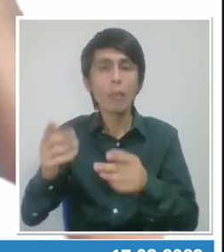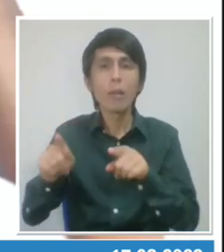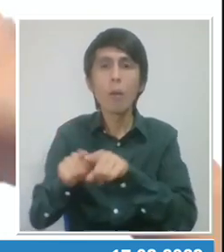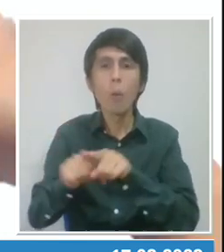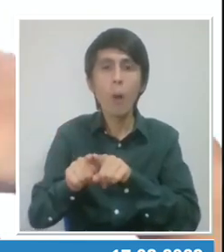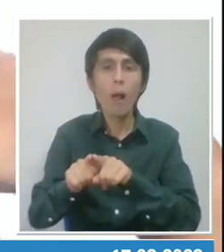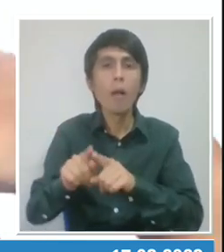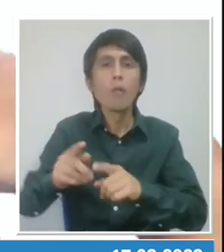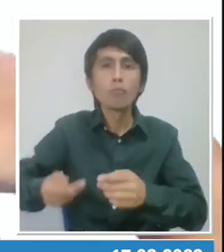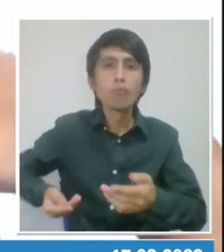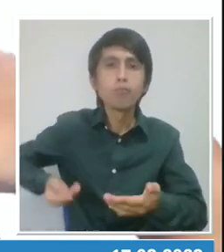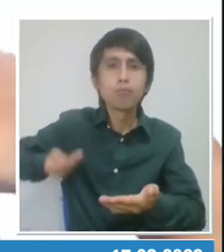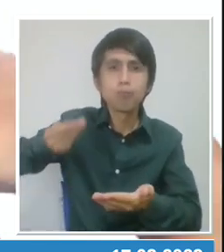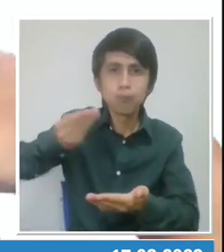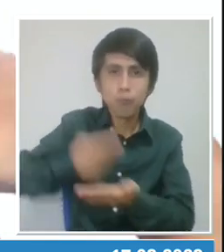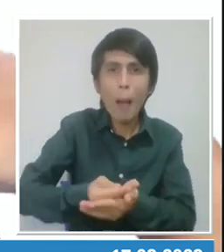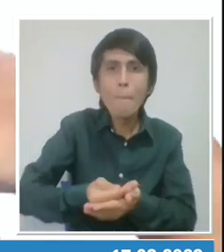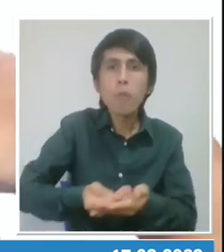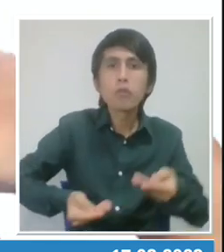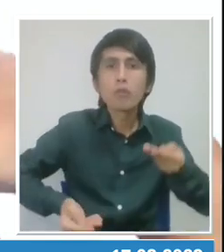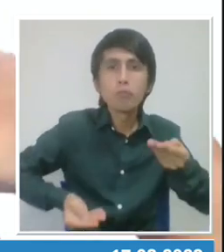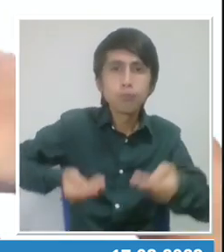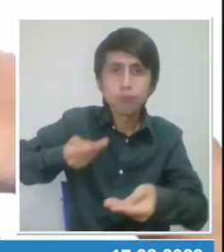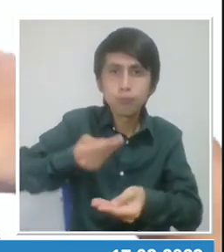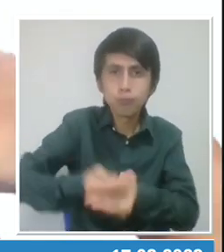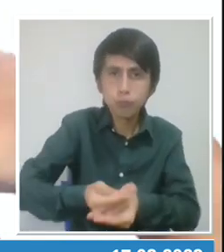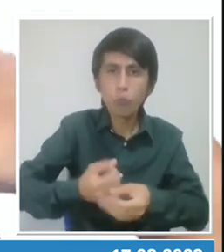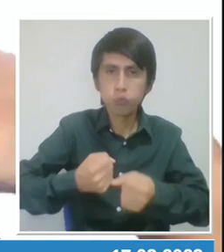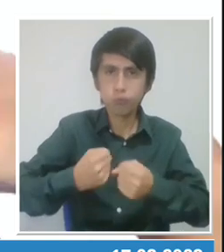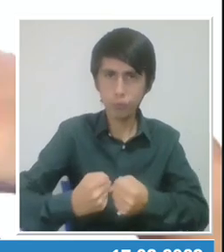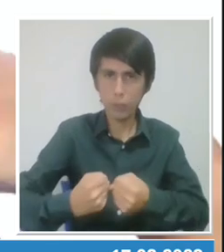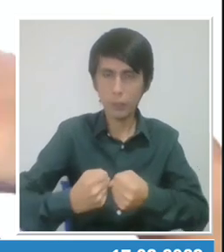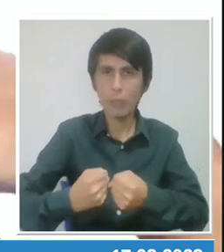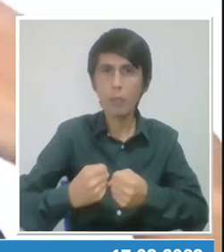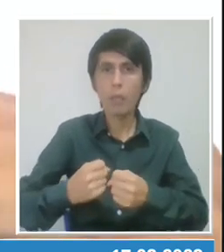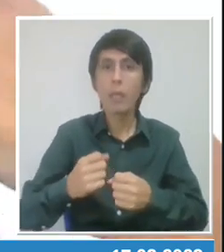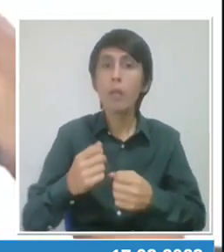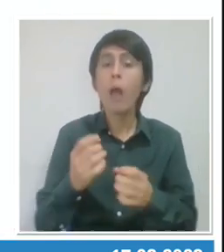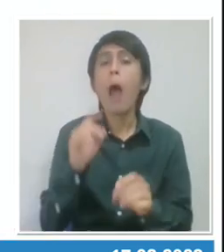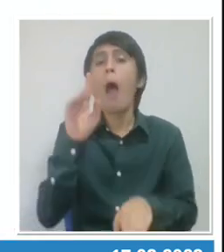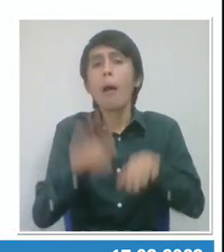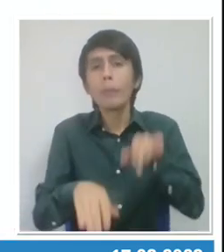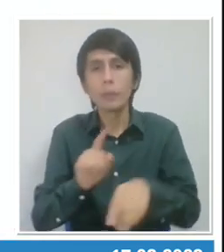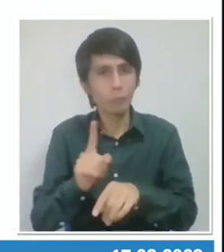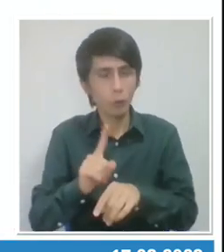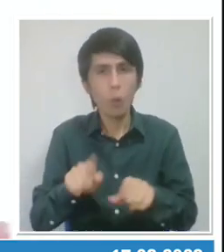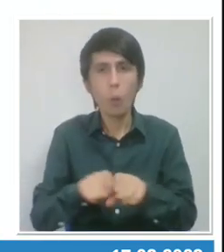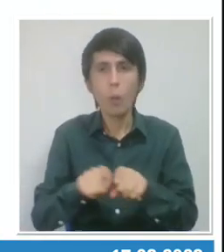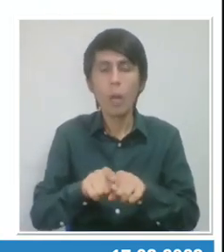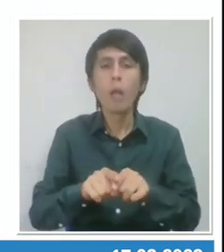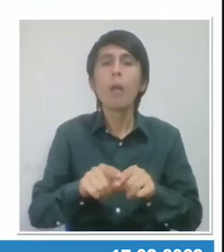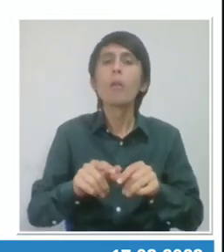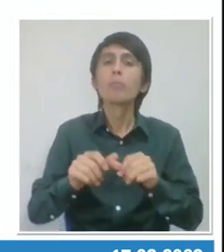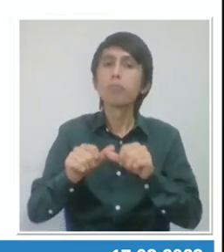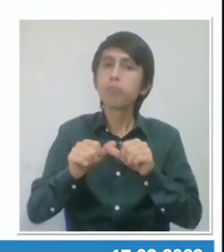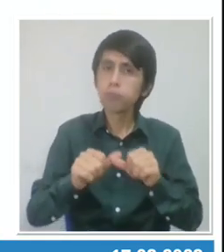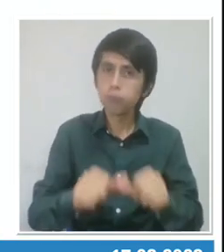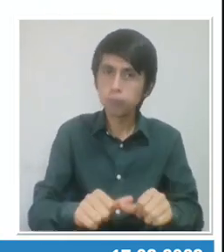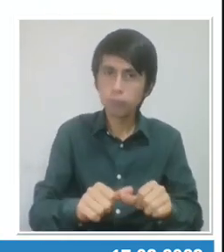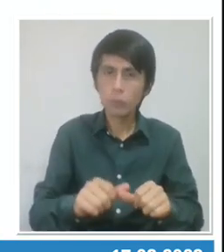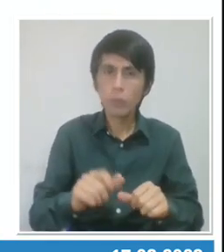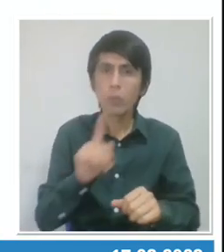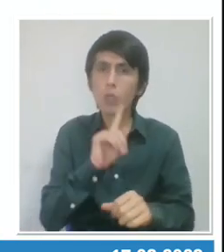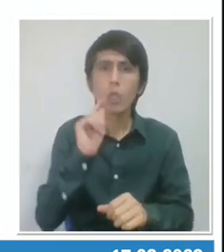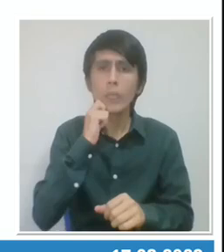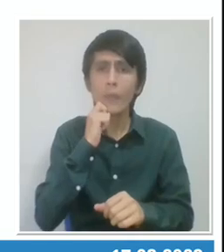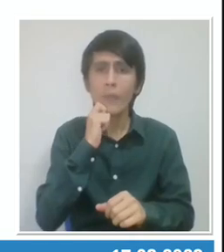fuerte y no de manera eventual, de manera necesaria, lo que no significa que sea de manera absoluta, ¿no?, excluyendo a otro tipo